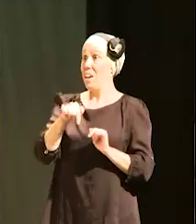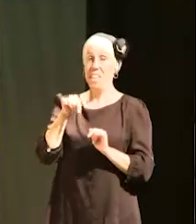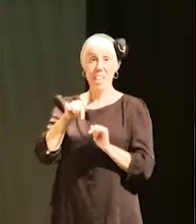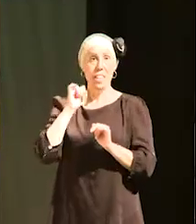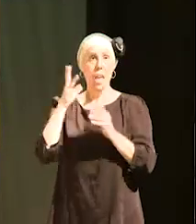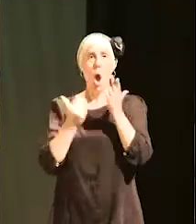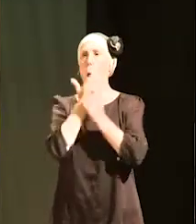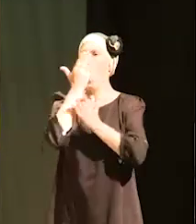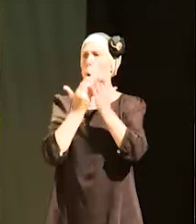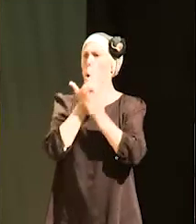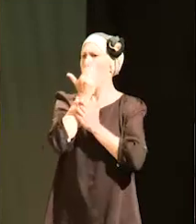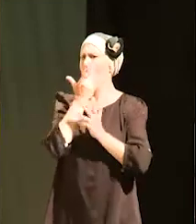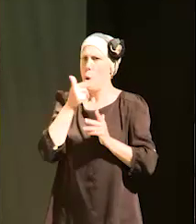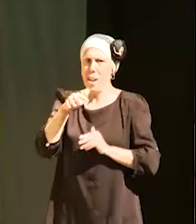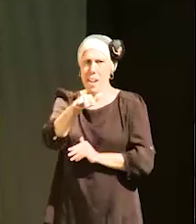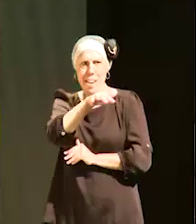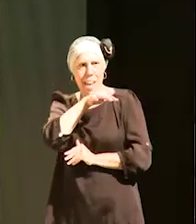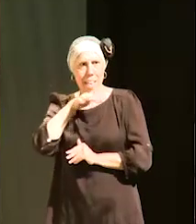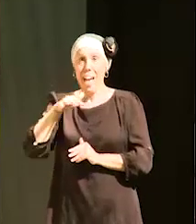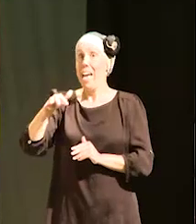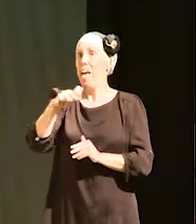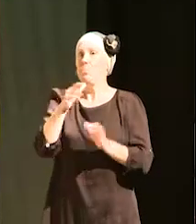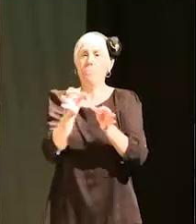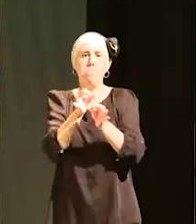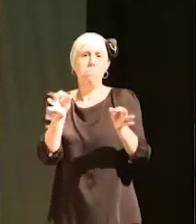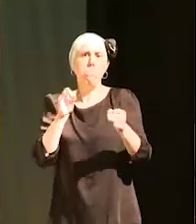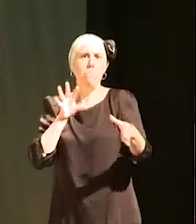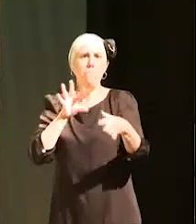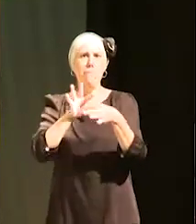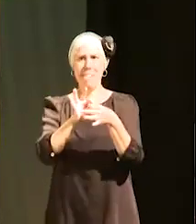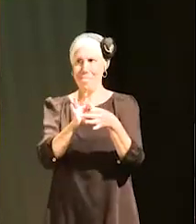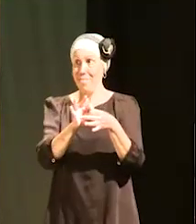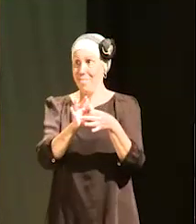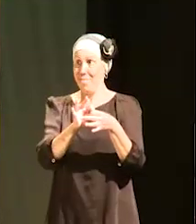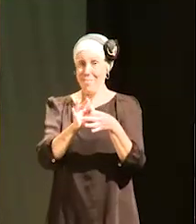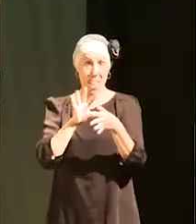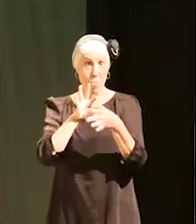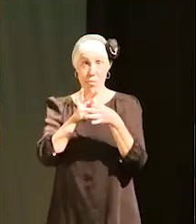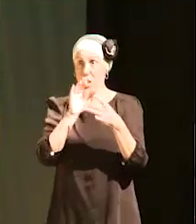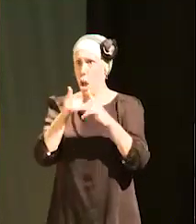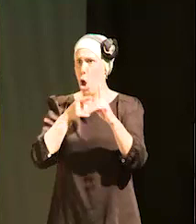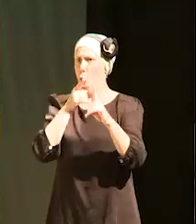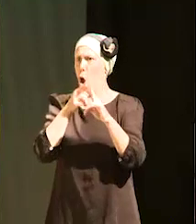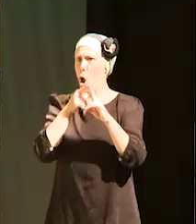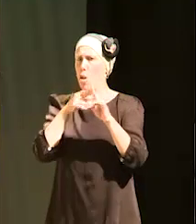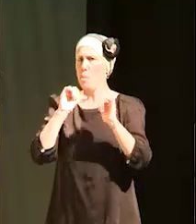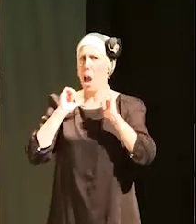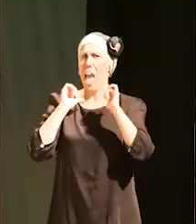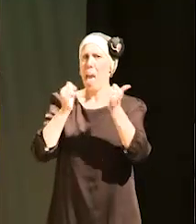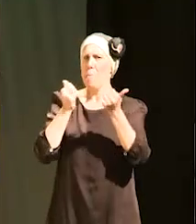lugar justo creo yo como para empezar a cruzarse con facilitadores y